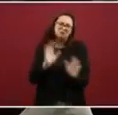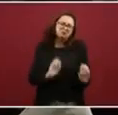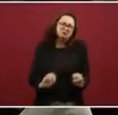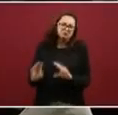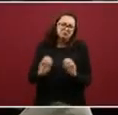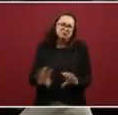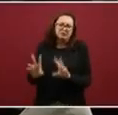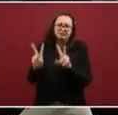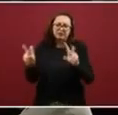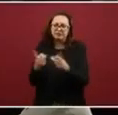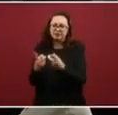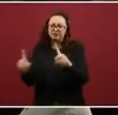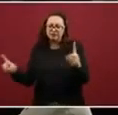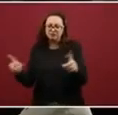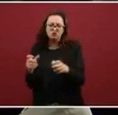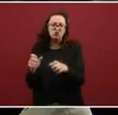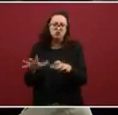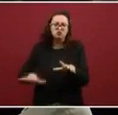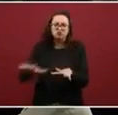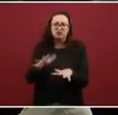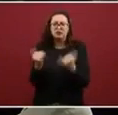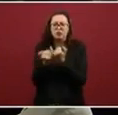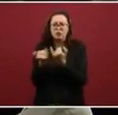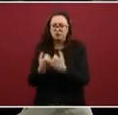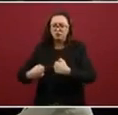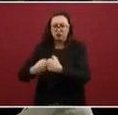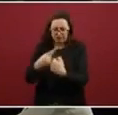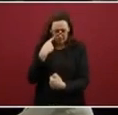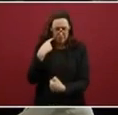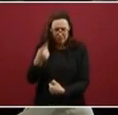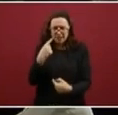desarrollo social, pero también como frontera, pues nada más hay que ir a ver.